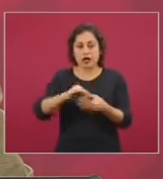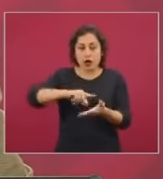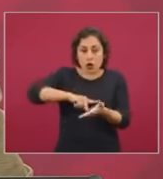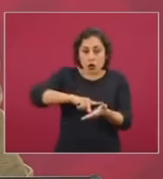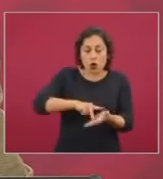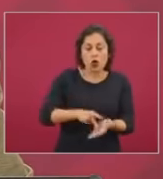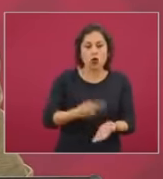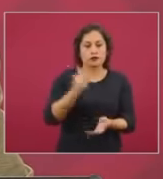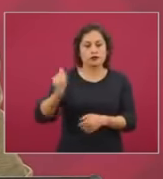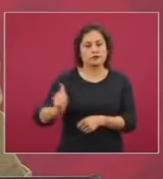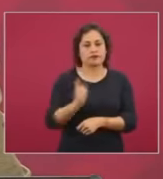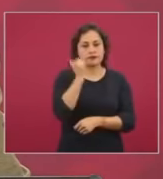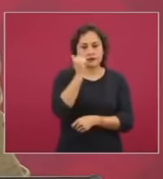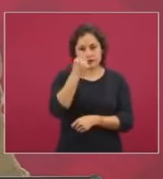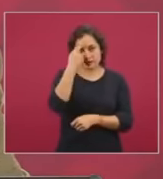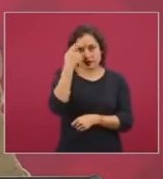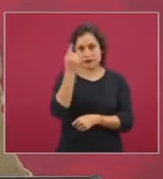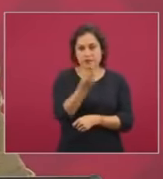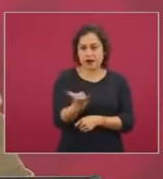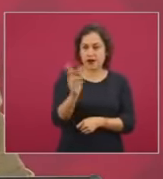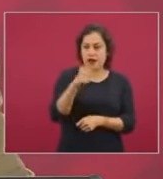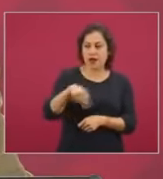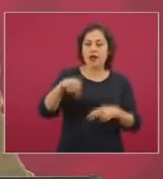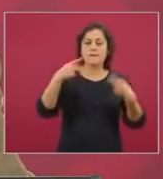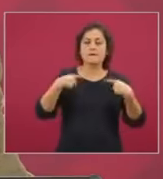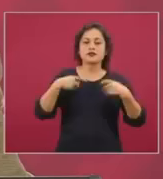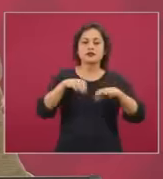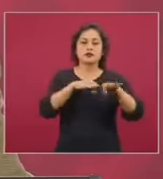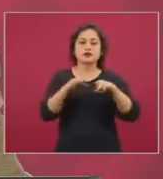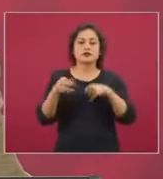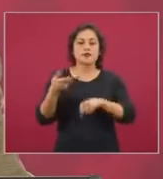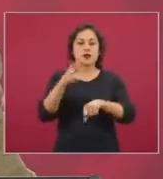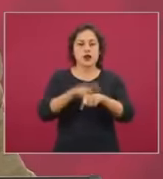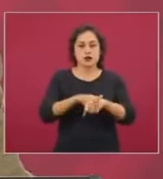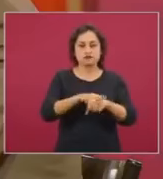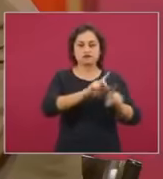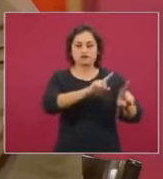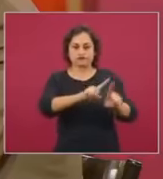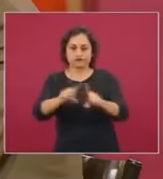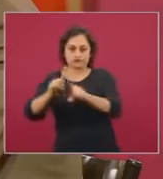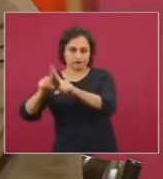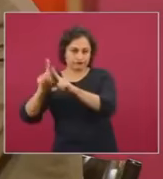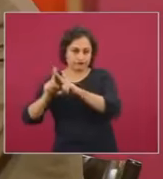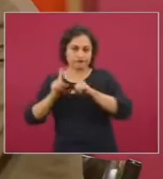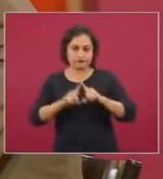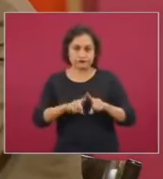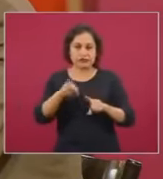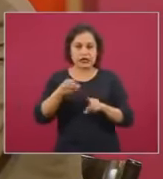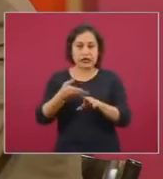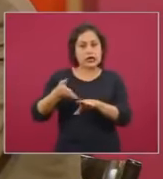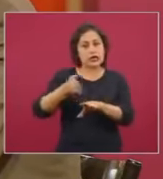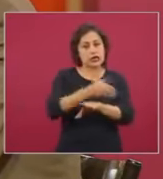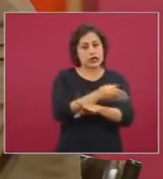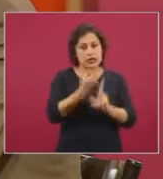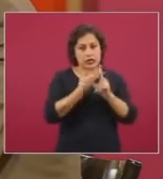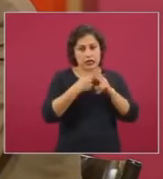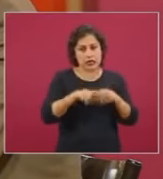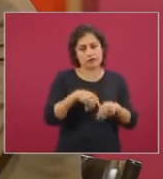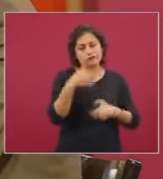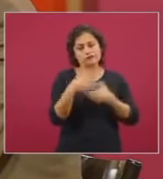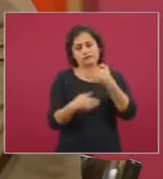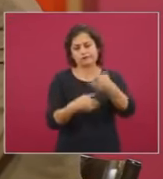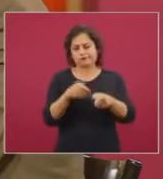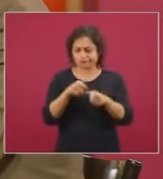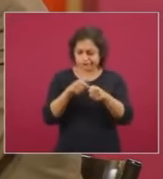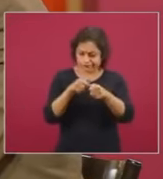nuestro más profundo agradecimiento a todo el personal de salud que ha estado desde el inicio y de manera continua